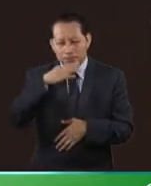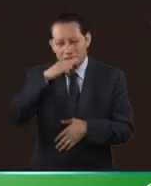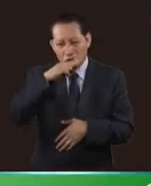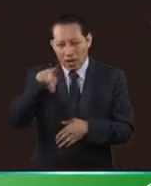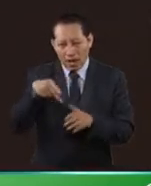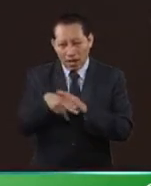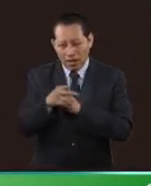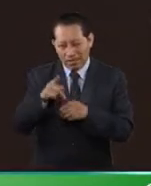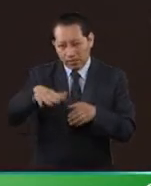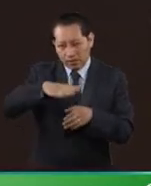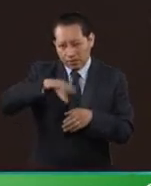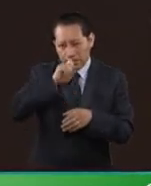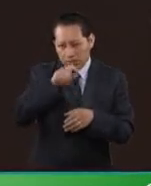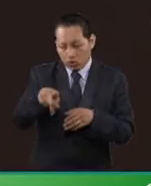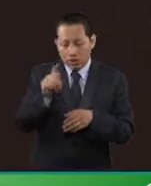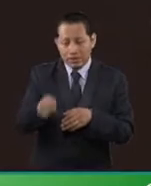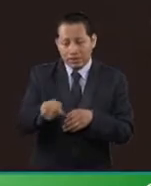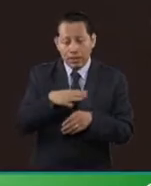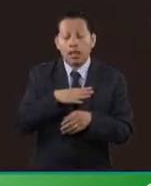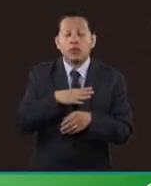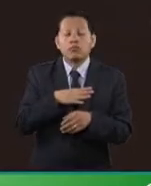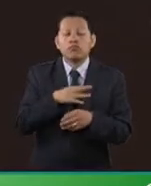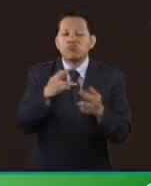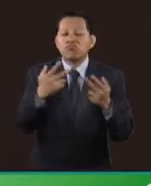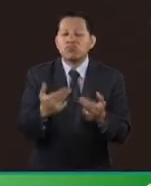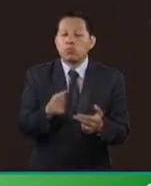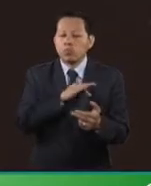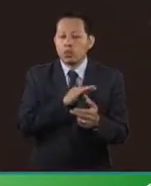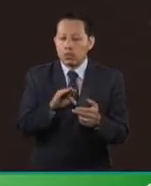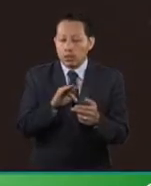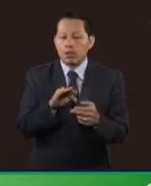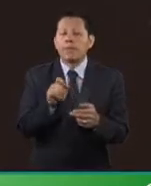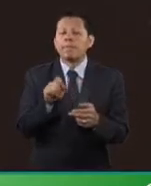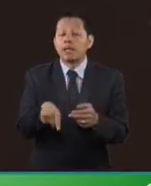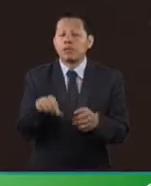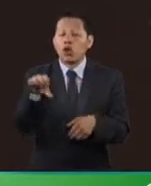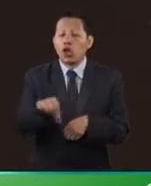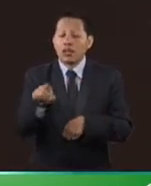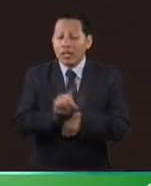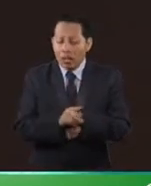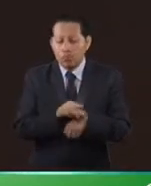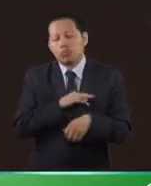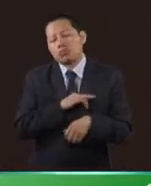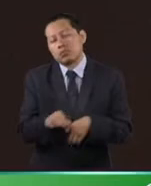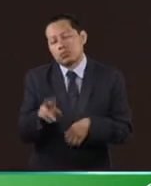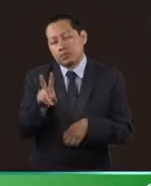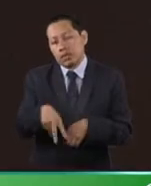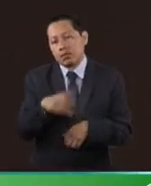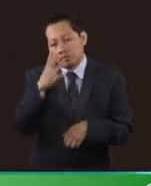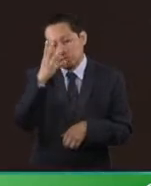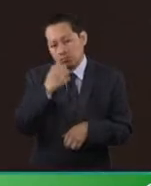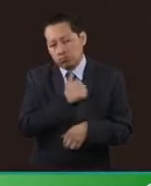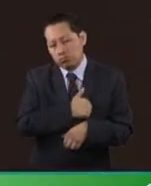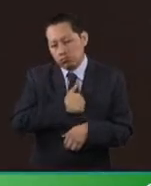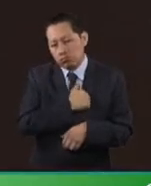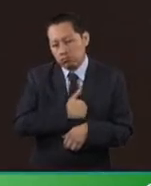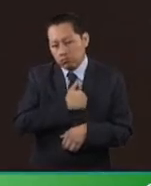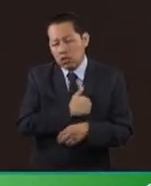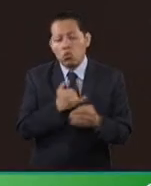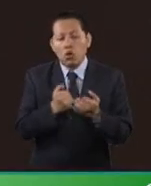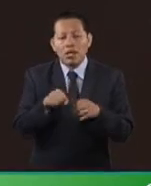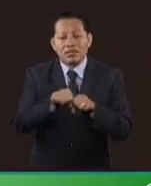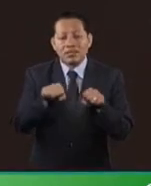país lo que hoy va a pasar aquí Es verdaderamente triste y lamentable y más triste ver esta sala de